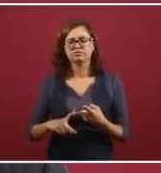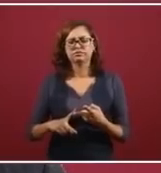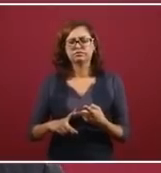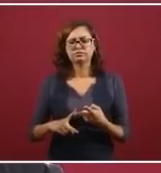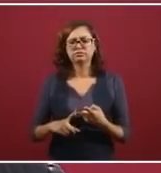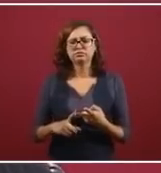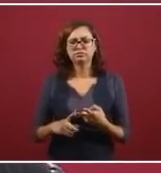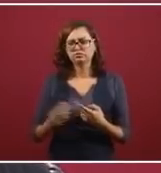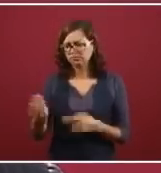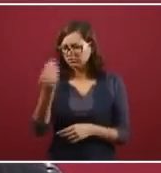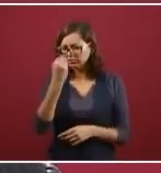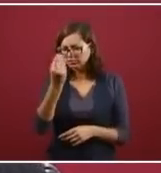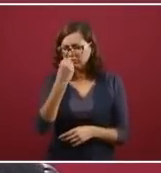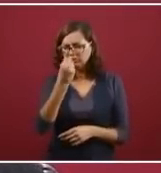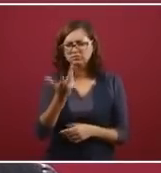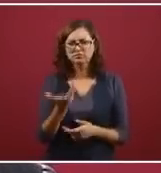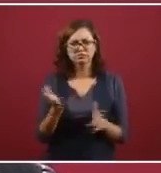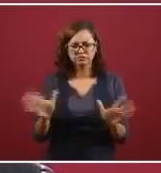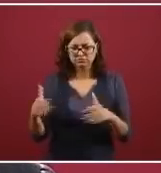con despensas?